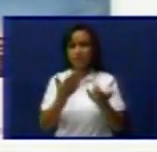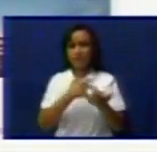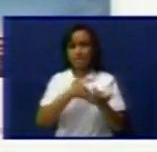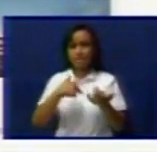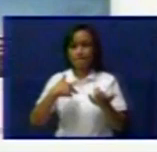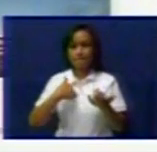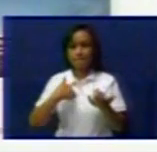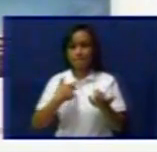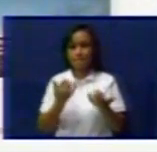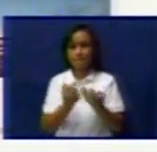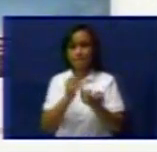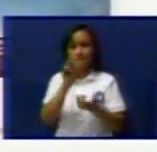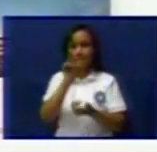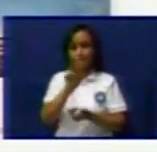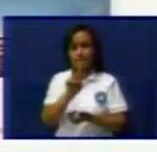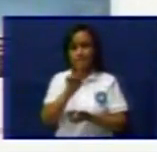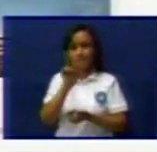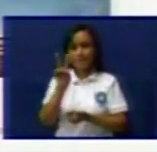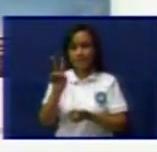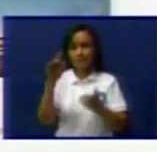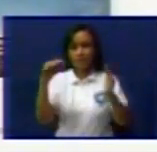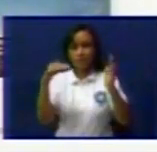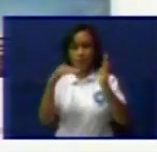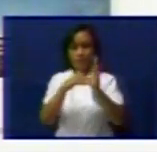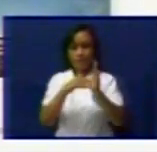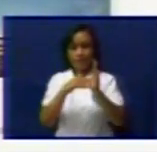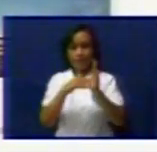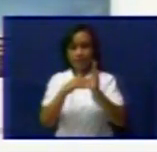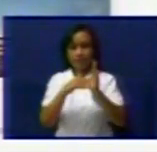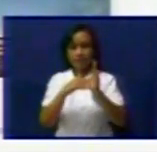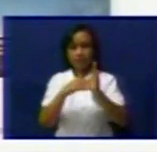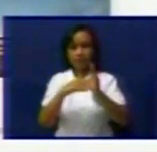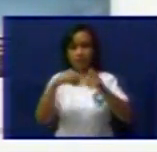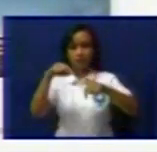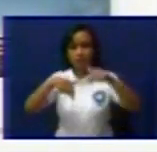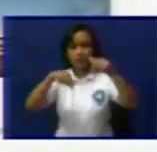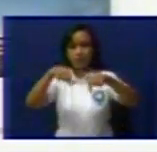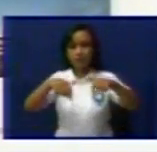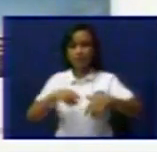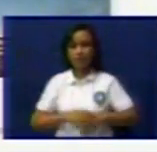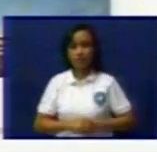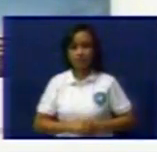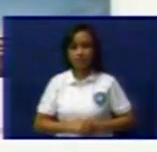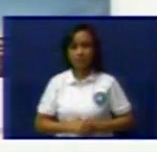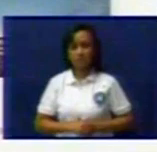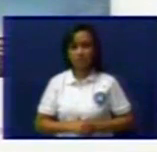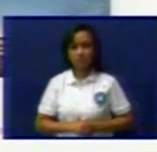productos de 22.000 toneladas.